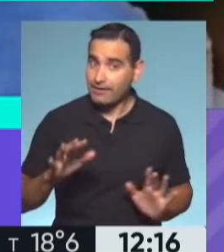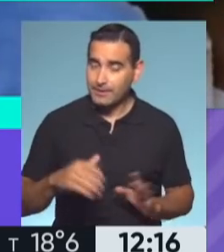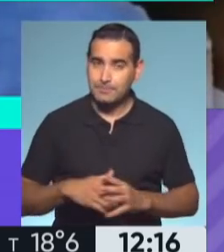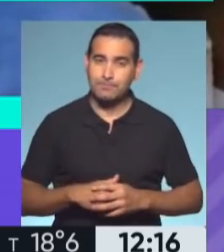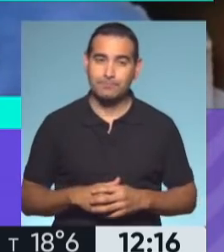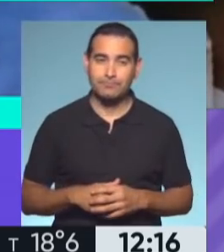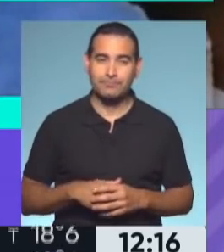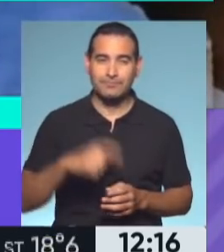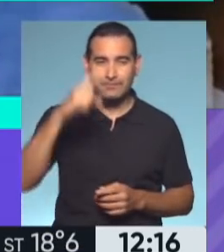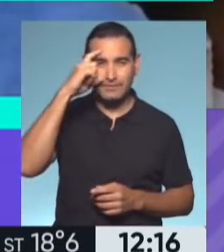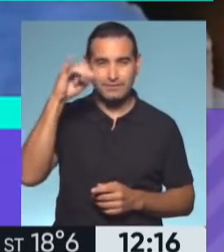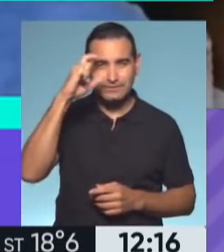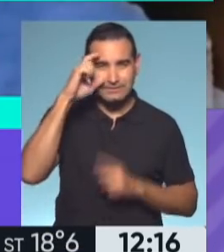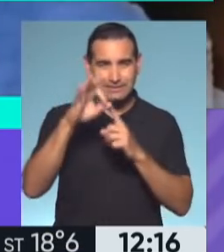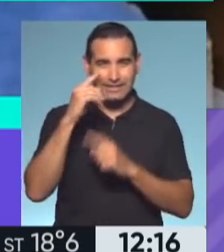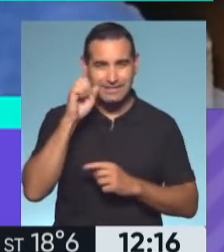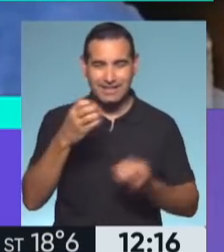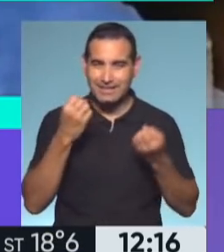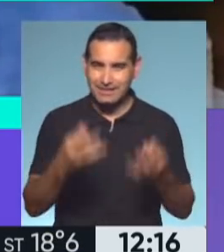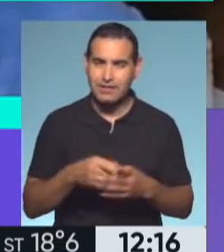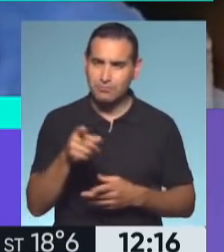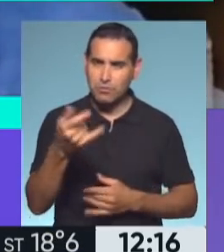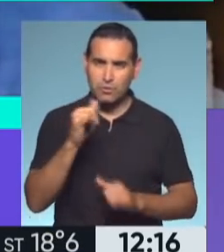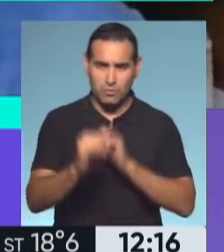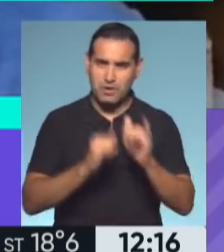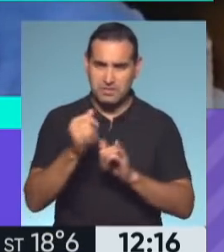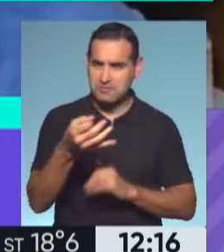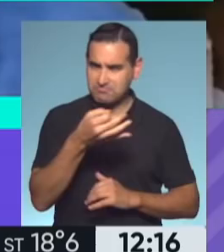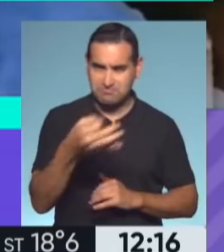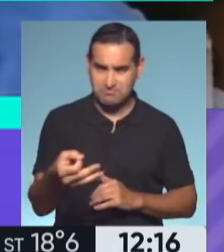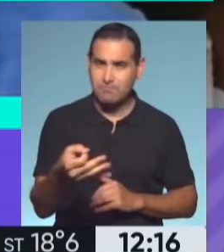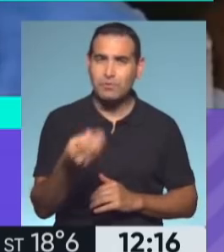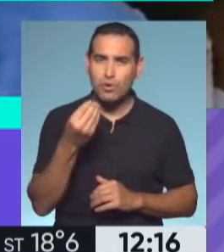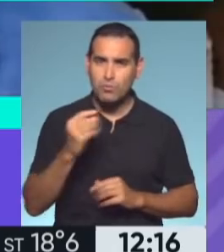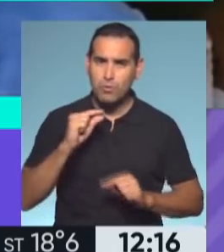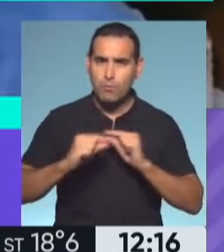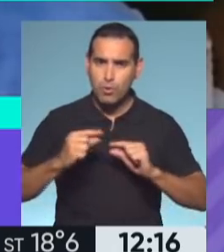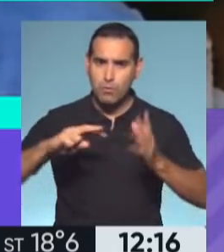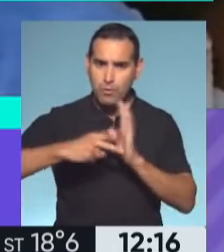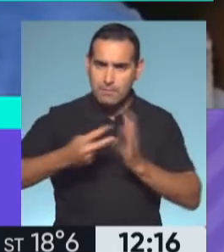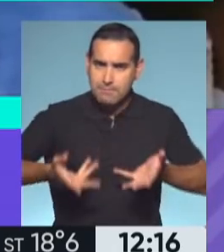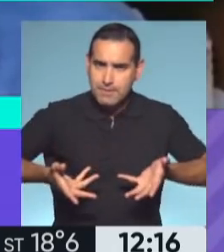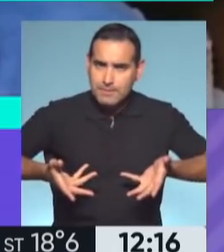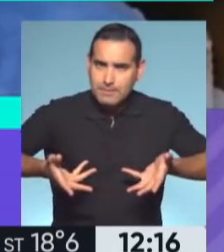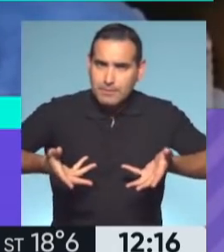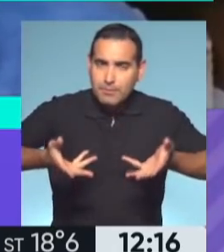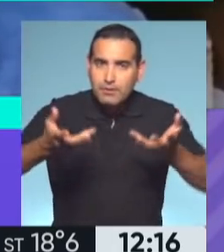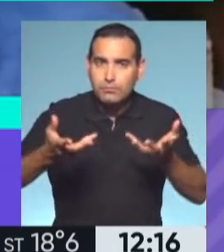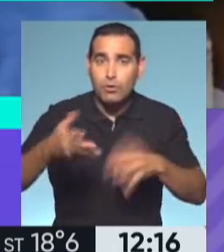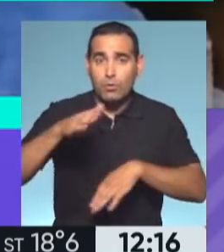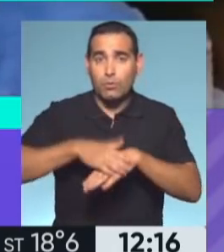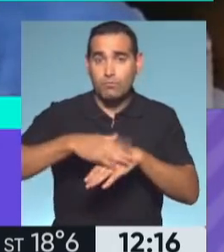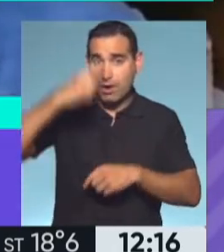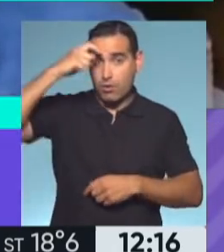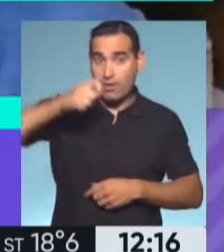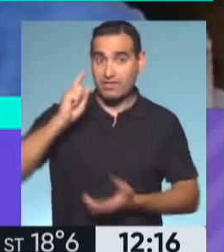Ezequiel, ¿cómo te va? Contaste bien cómo fue creciendo el conflicto a partir de una orden